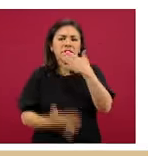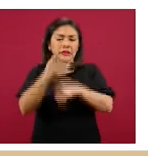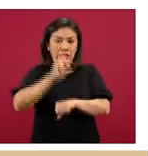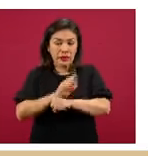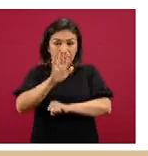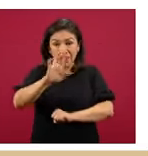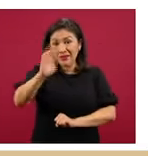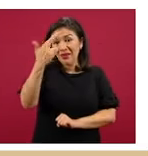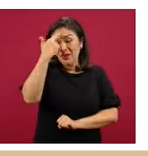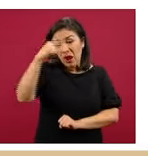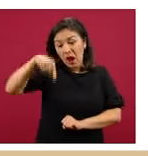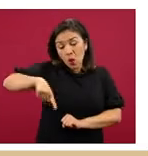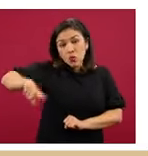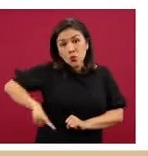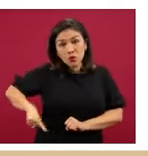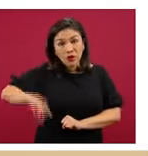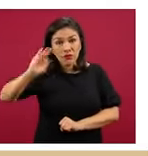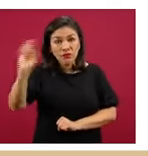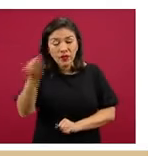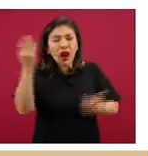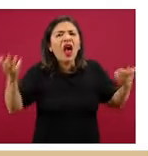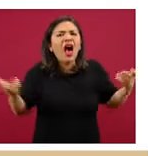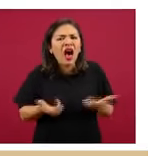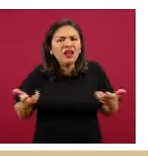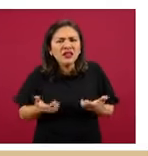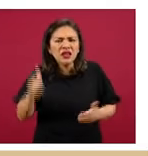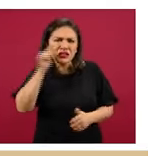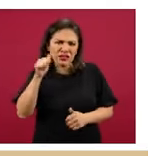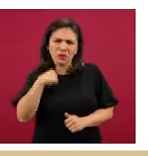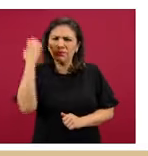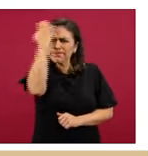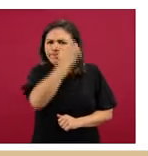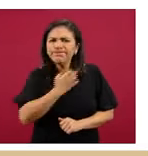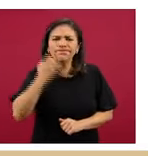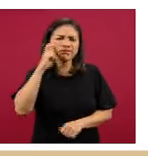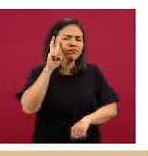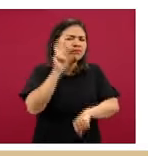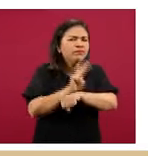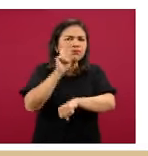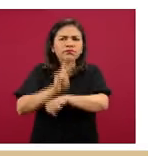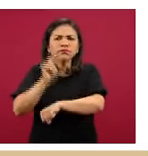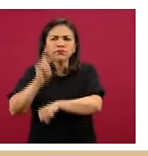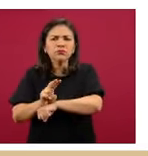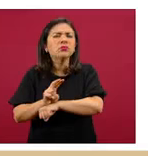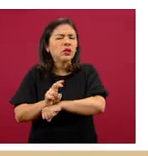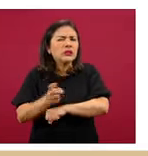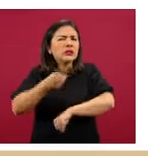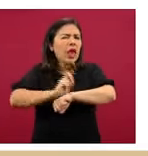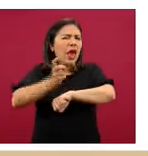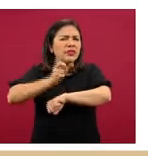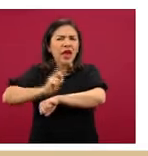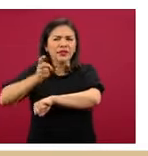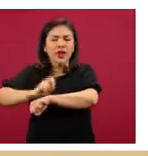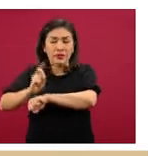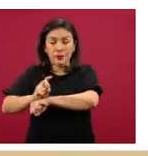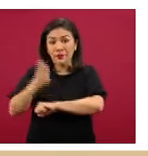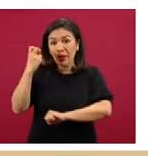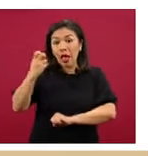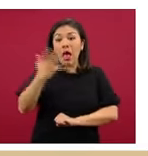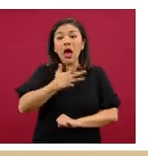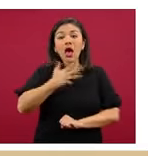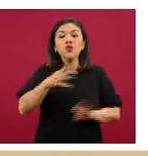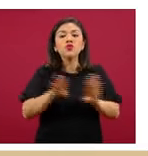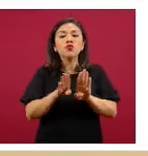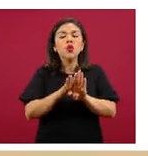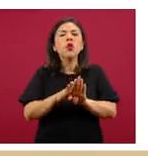Recordar que nosotros desde el gobierno federal lo analizamos, lo vemos prácticamente todos los días. Tenemos una